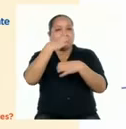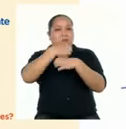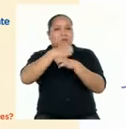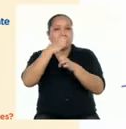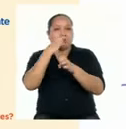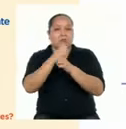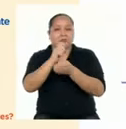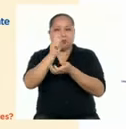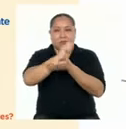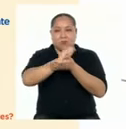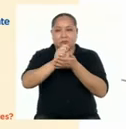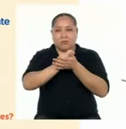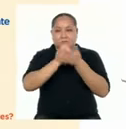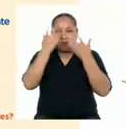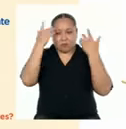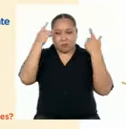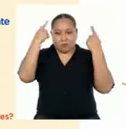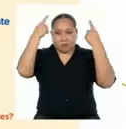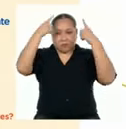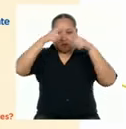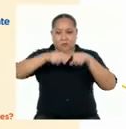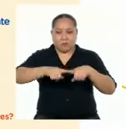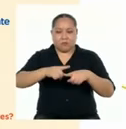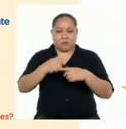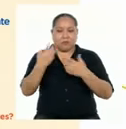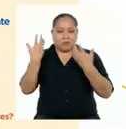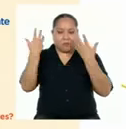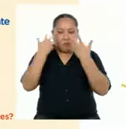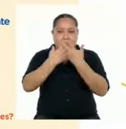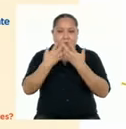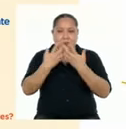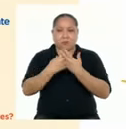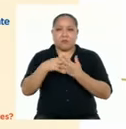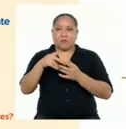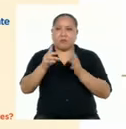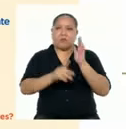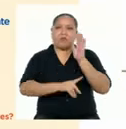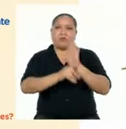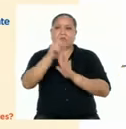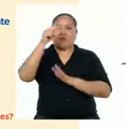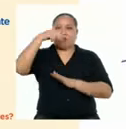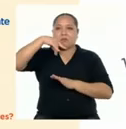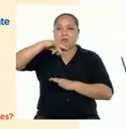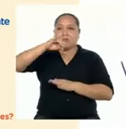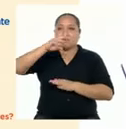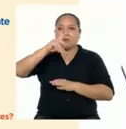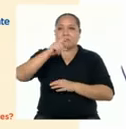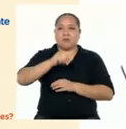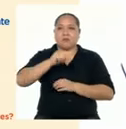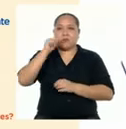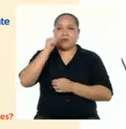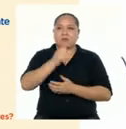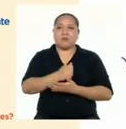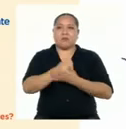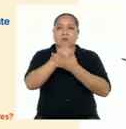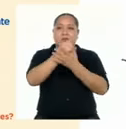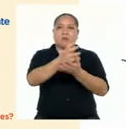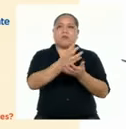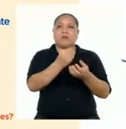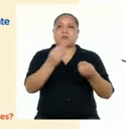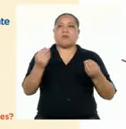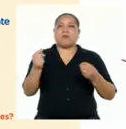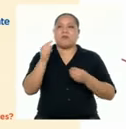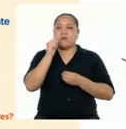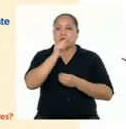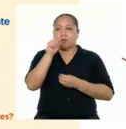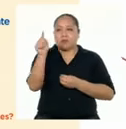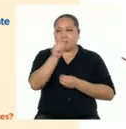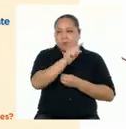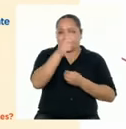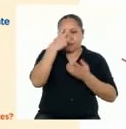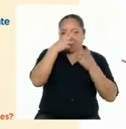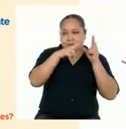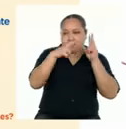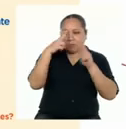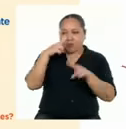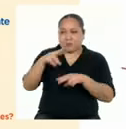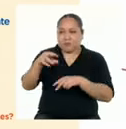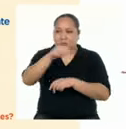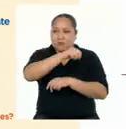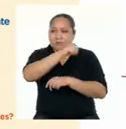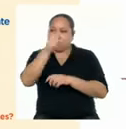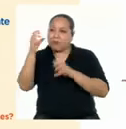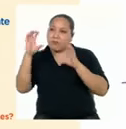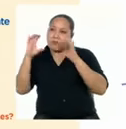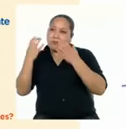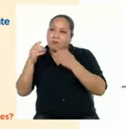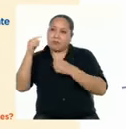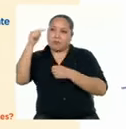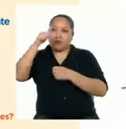crear un texto coherente. Para desarrollar el nudo, les va a servir mucho lo que vean en las otras